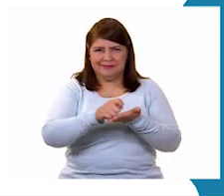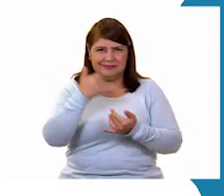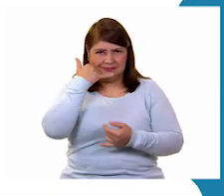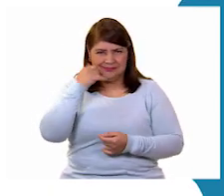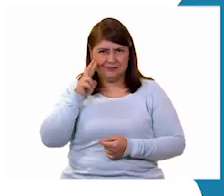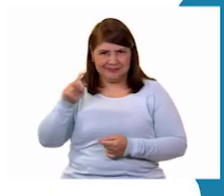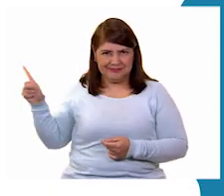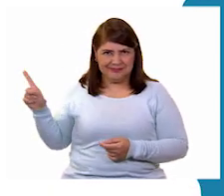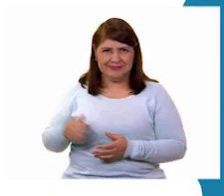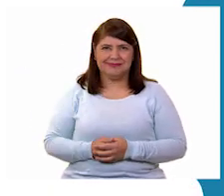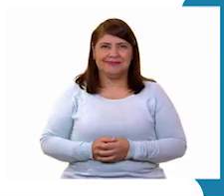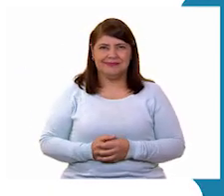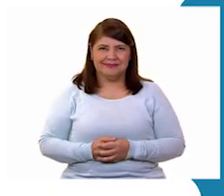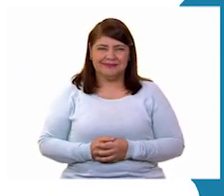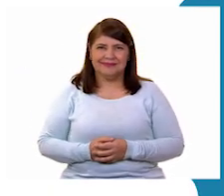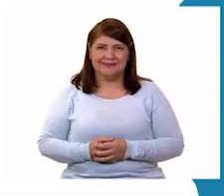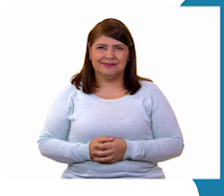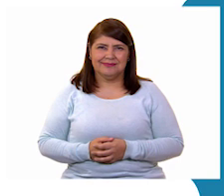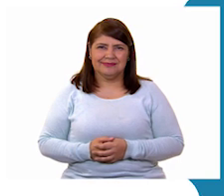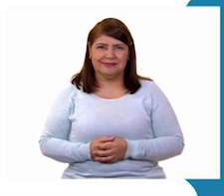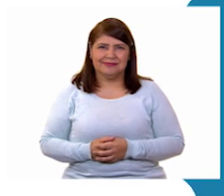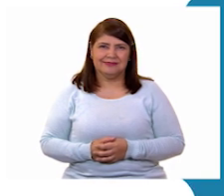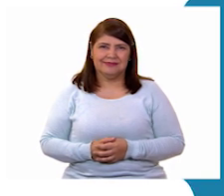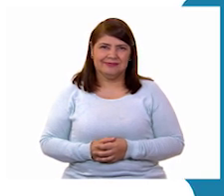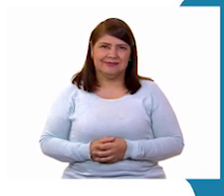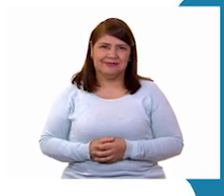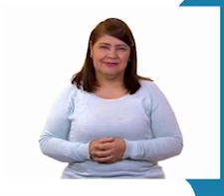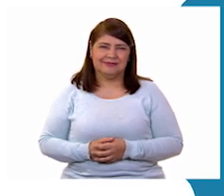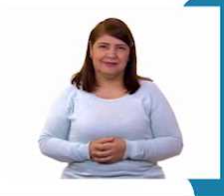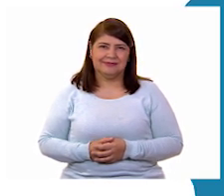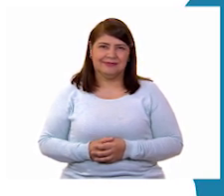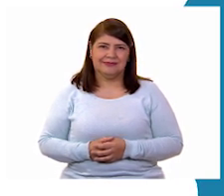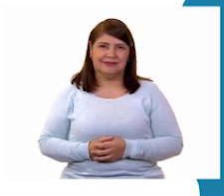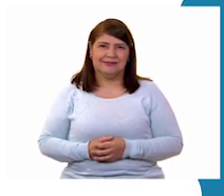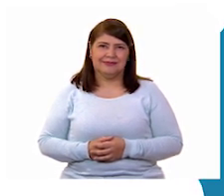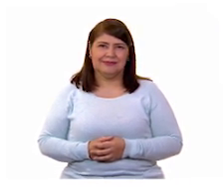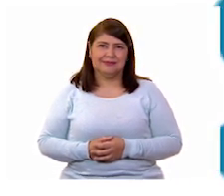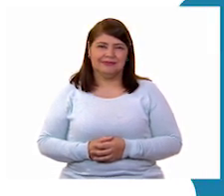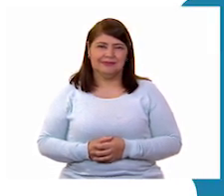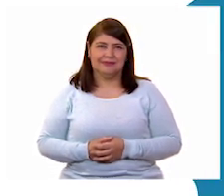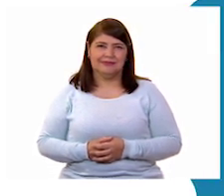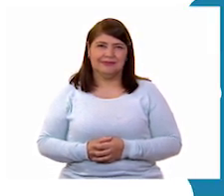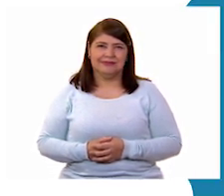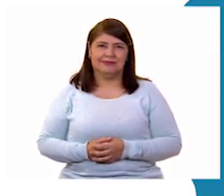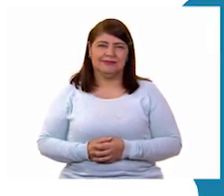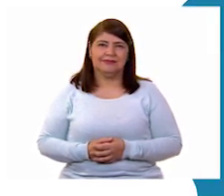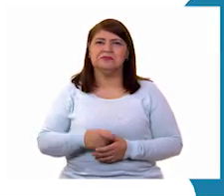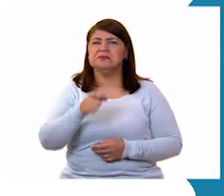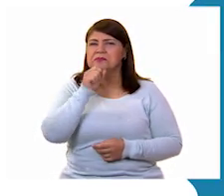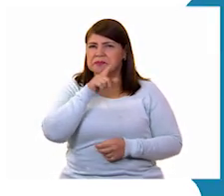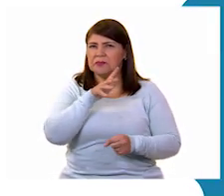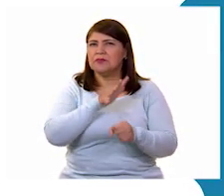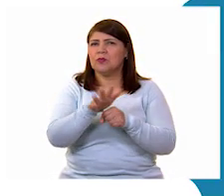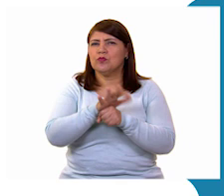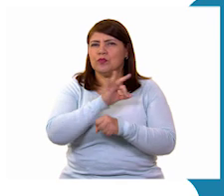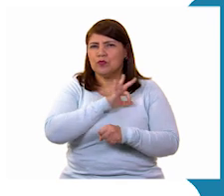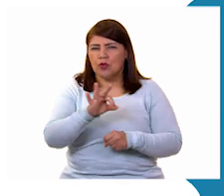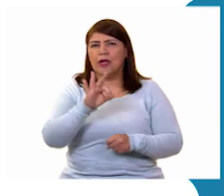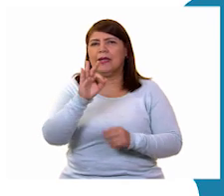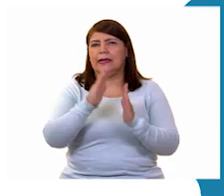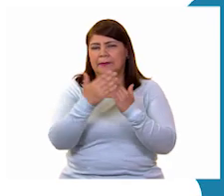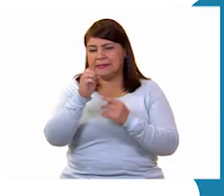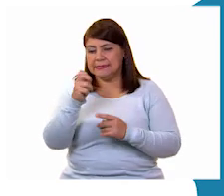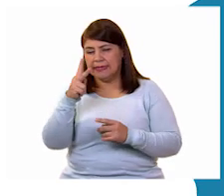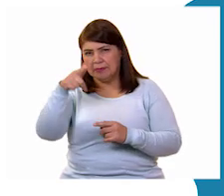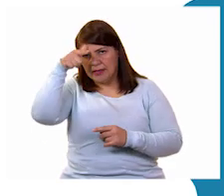55 41 72 04 13 con 100 líneas. También puedes encontrar los libros de